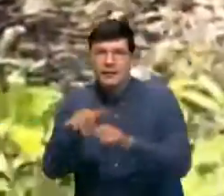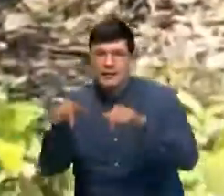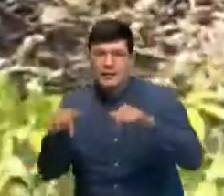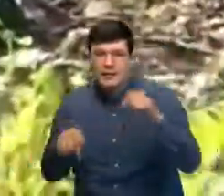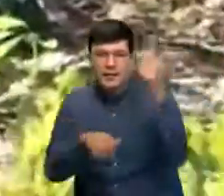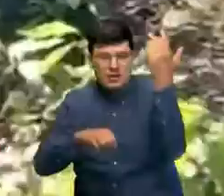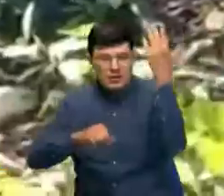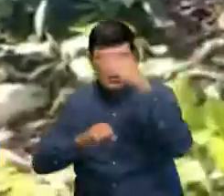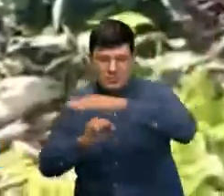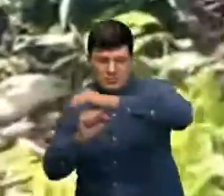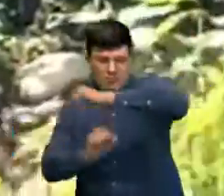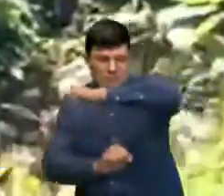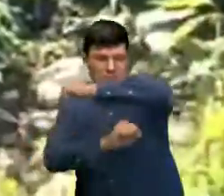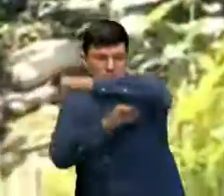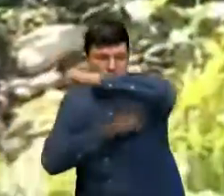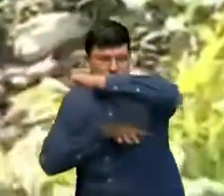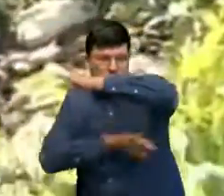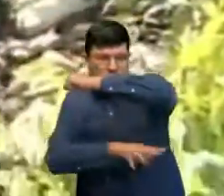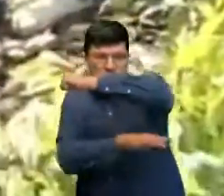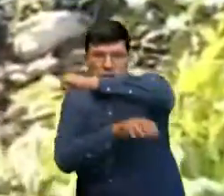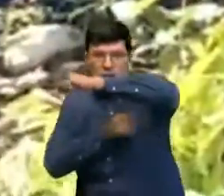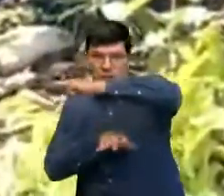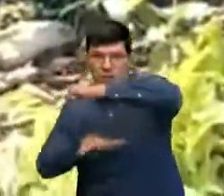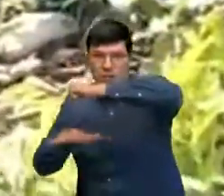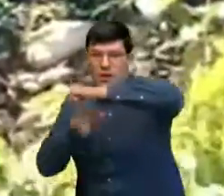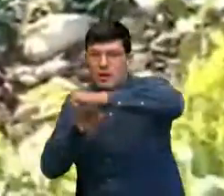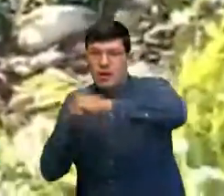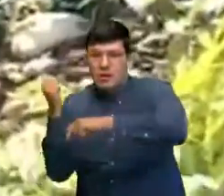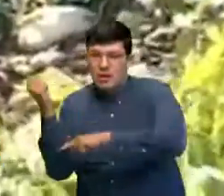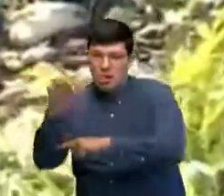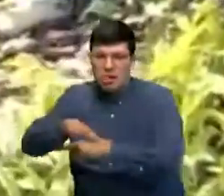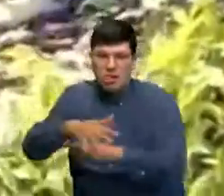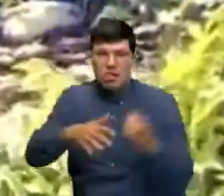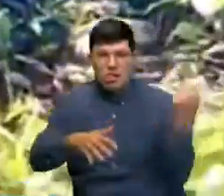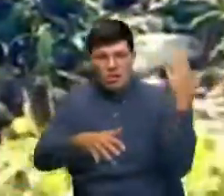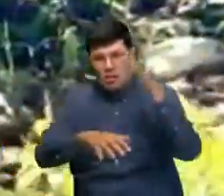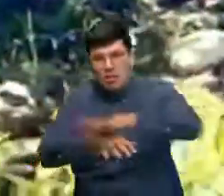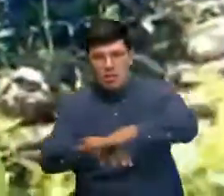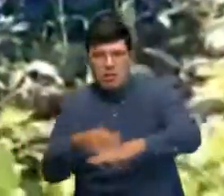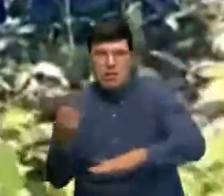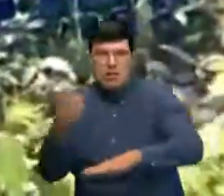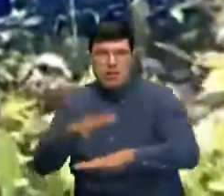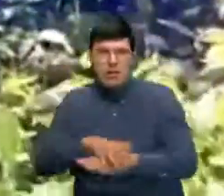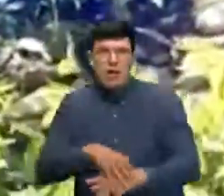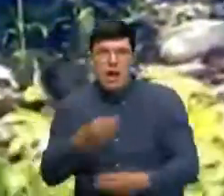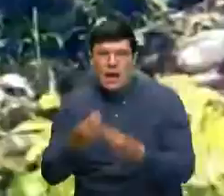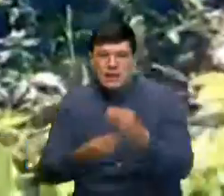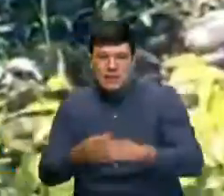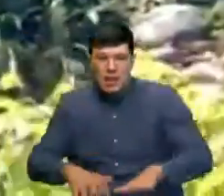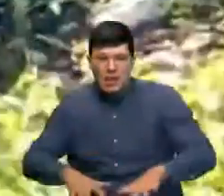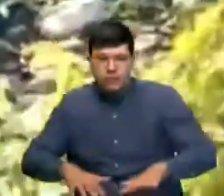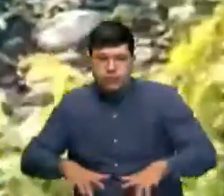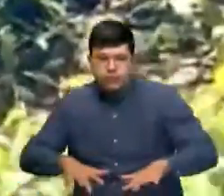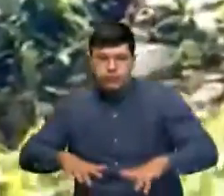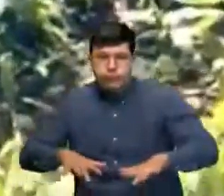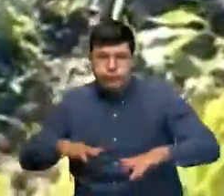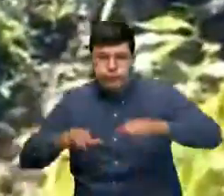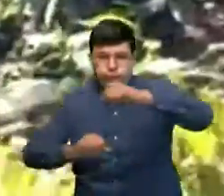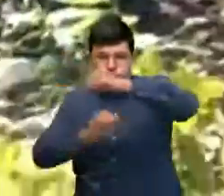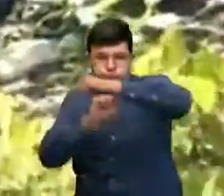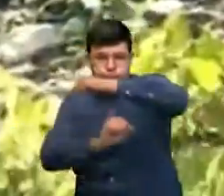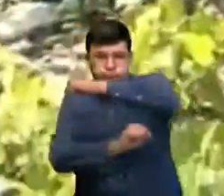y a la parte de abajo del puente está tumbando árboles y esta está socavando los